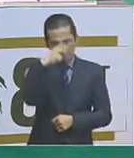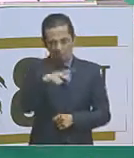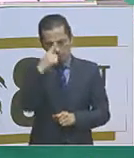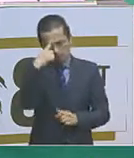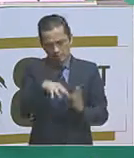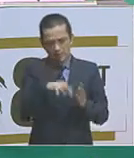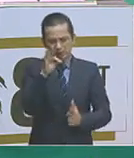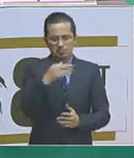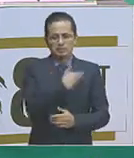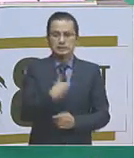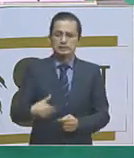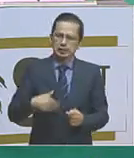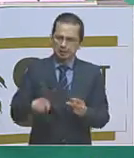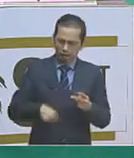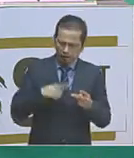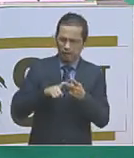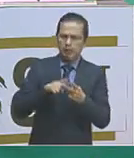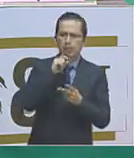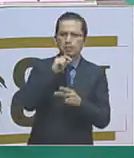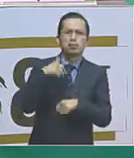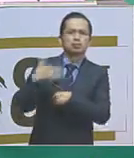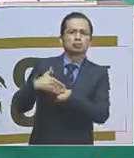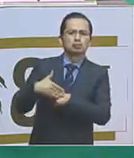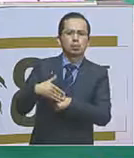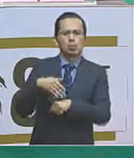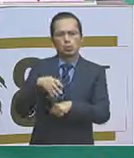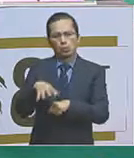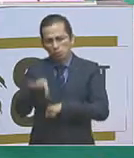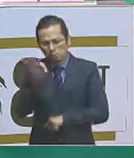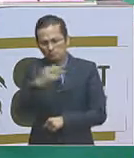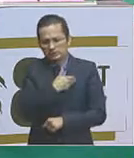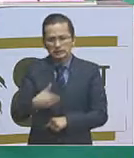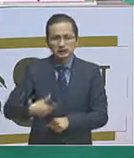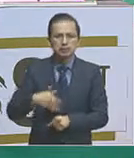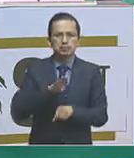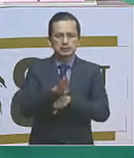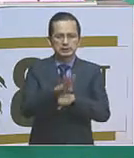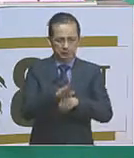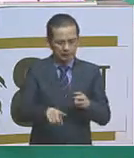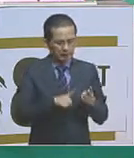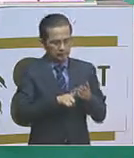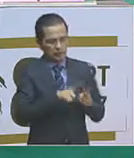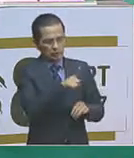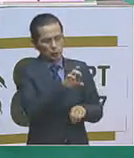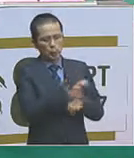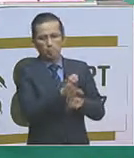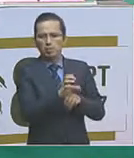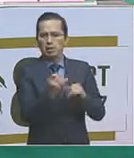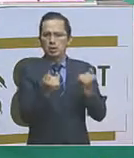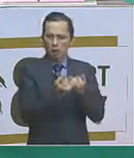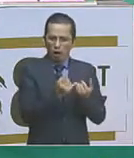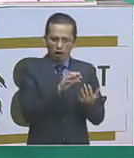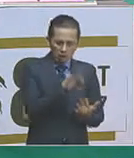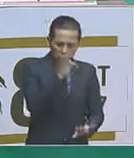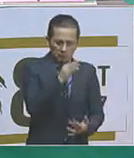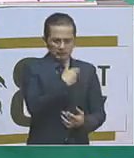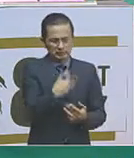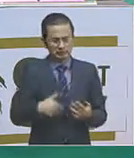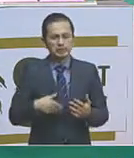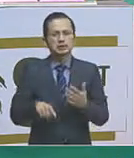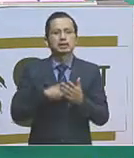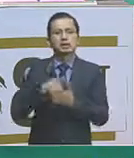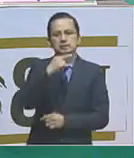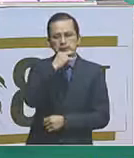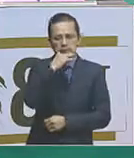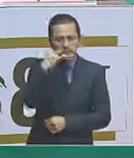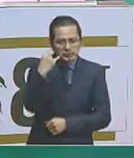presidenciales en brasil tendremos elecciones presidenciales en colombia tendremos elecciones presidenciales en chile tendremos